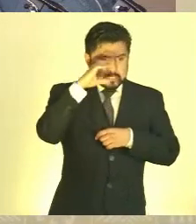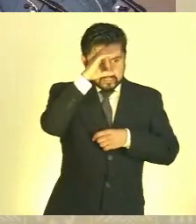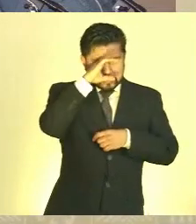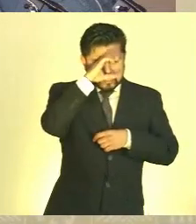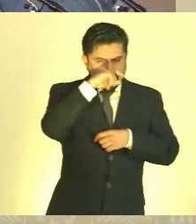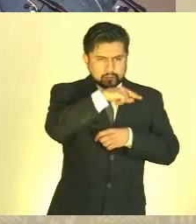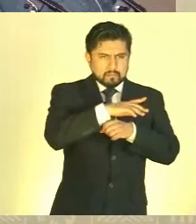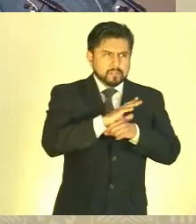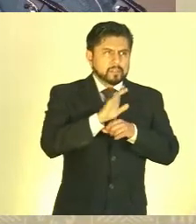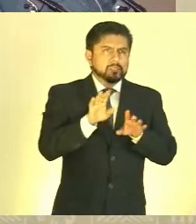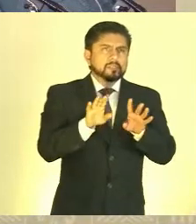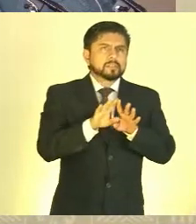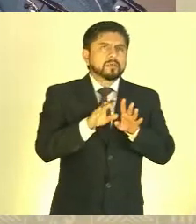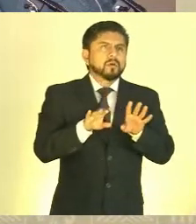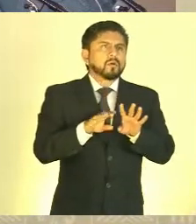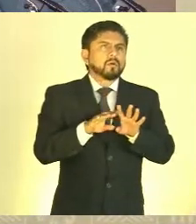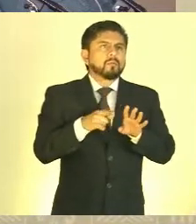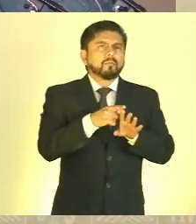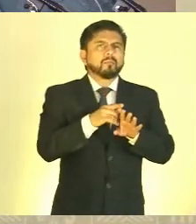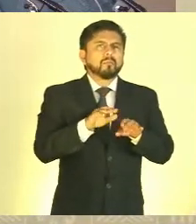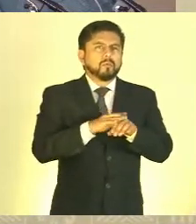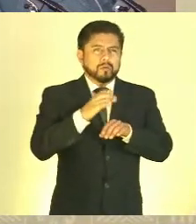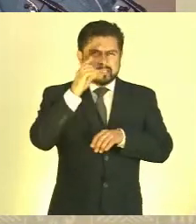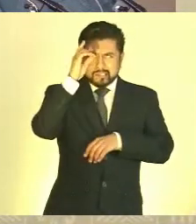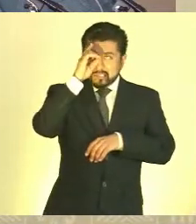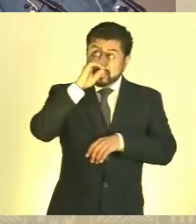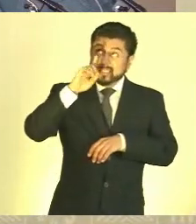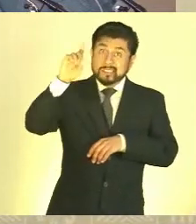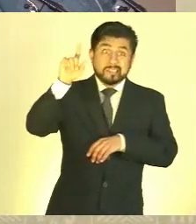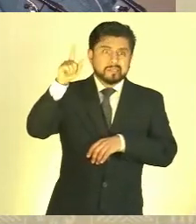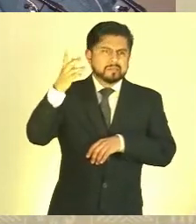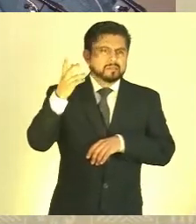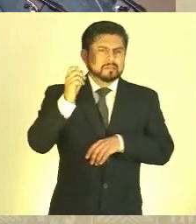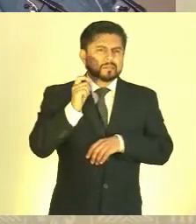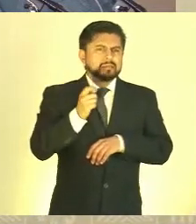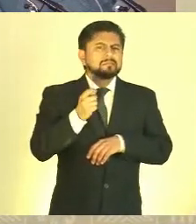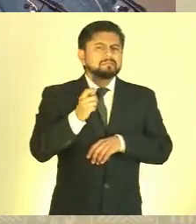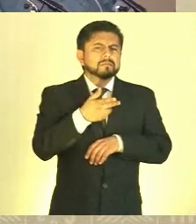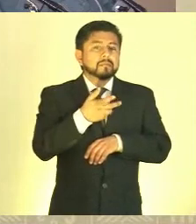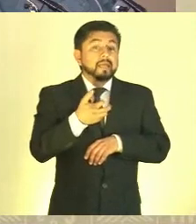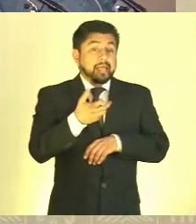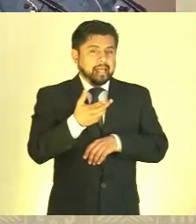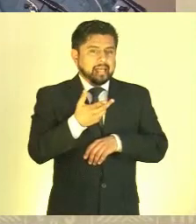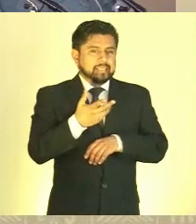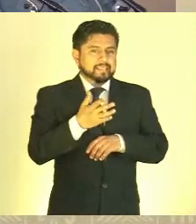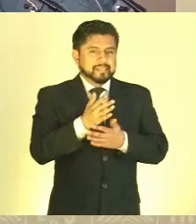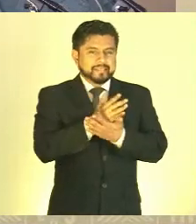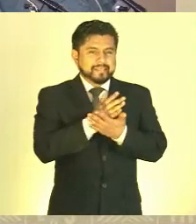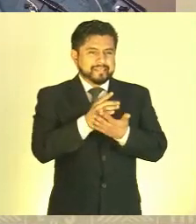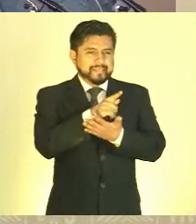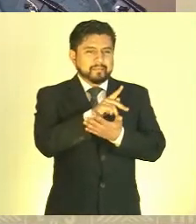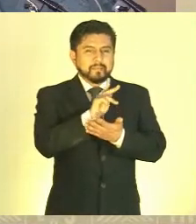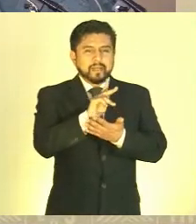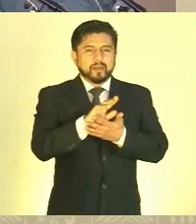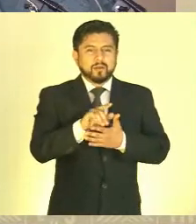Higgs, por eso se llama la partícula de Dios, ¿no? Esa es una parte, pero del otro lado